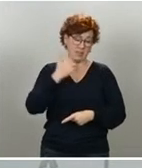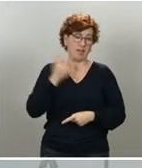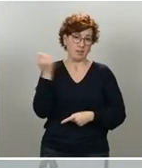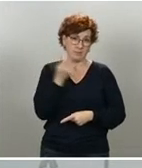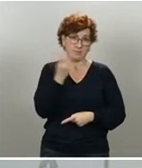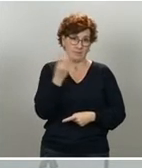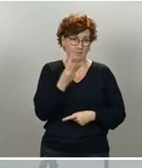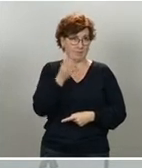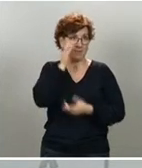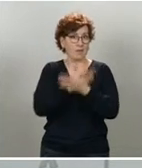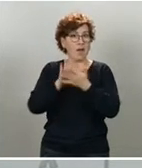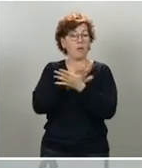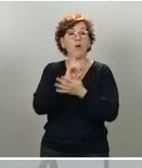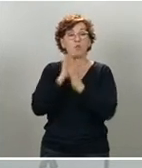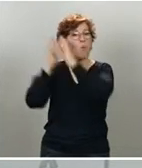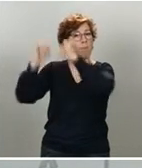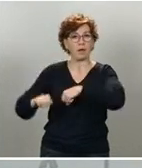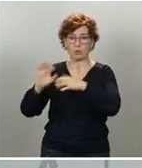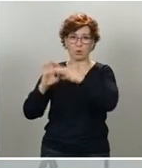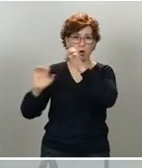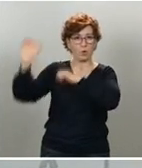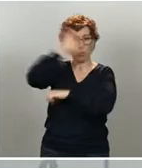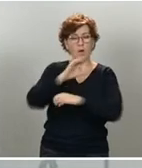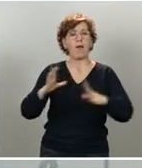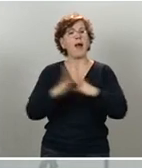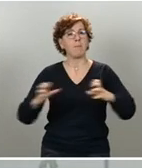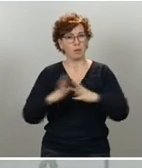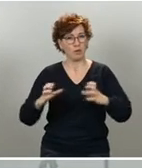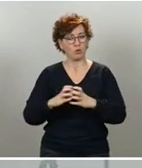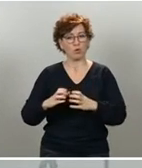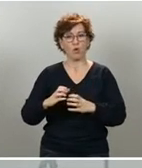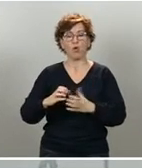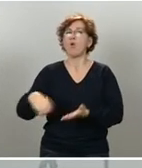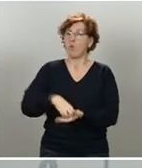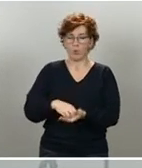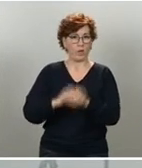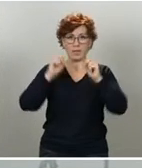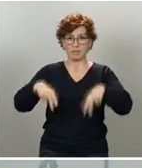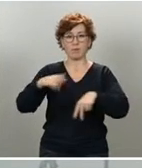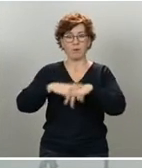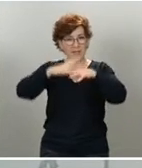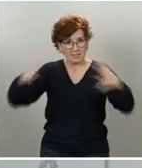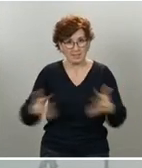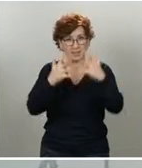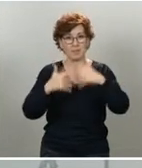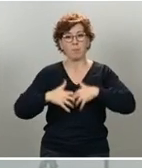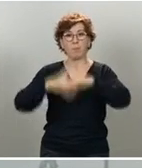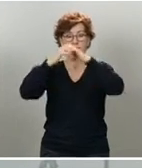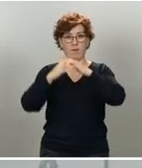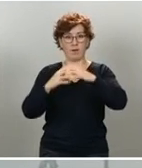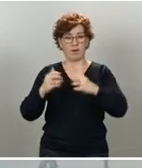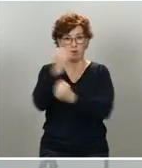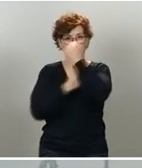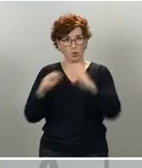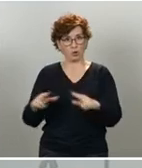Unión Europea ambicioso, rotundo, para impulsar la reconstrucción y la recuperación económica y social que se comprometa con todos y cada